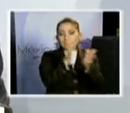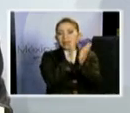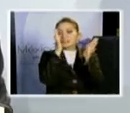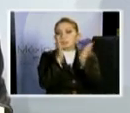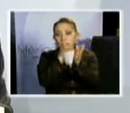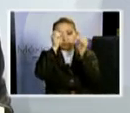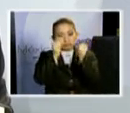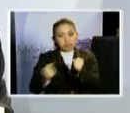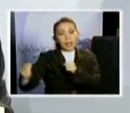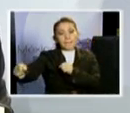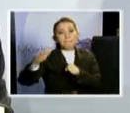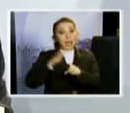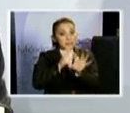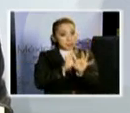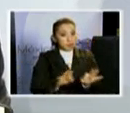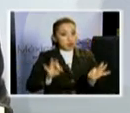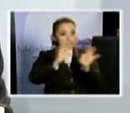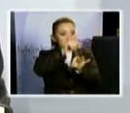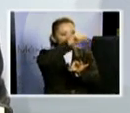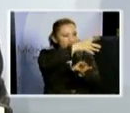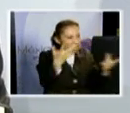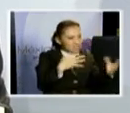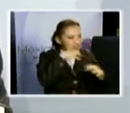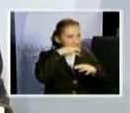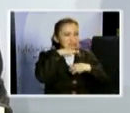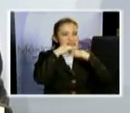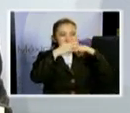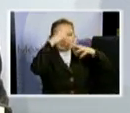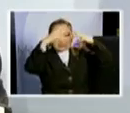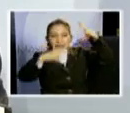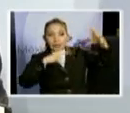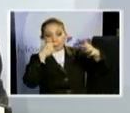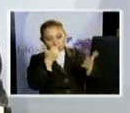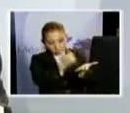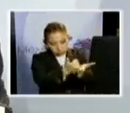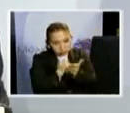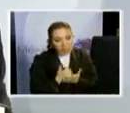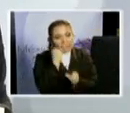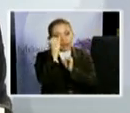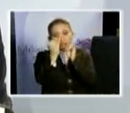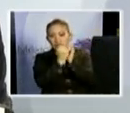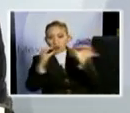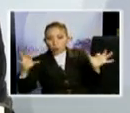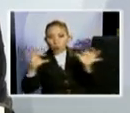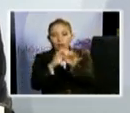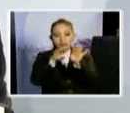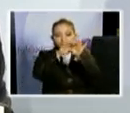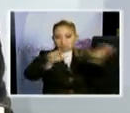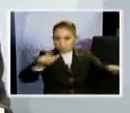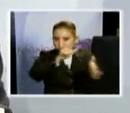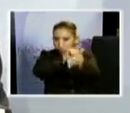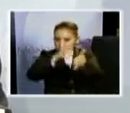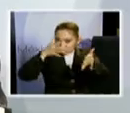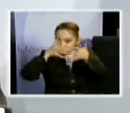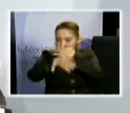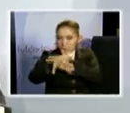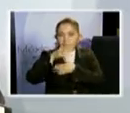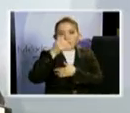participación de los principales emisores de efecto invernadero, fomentando una colaboración internacional con equidad y transparencia,